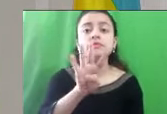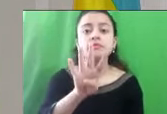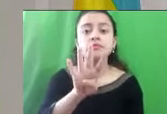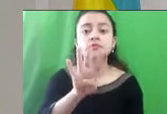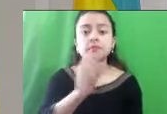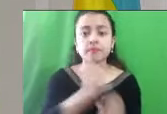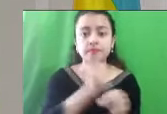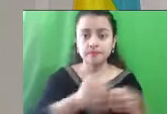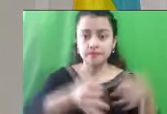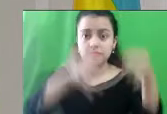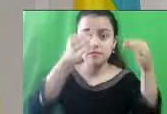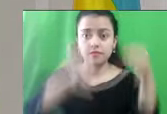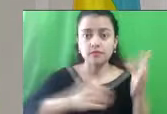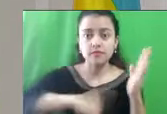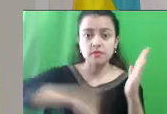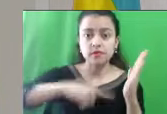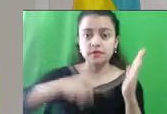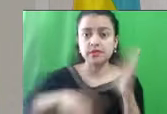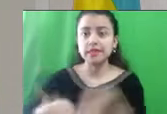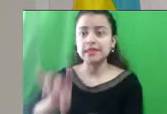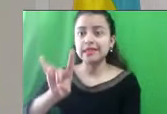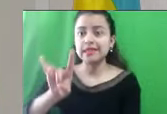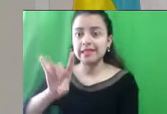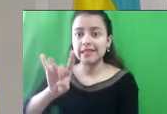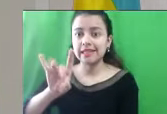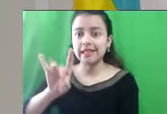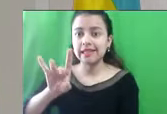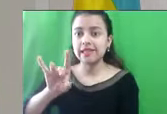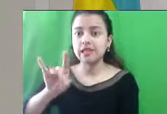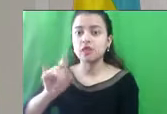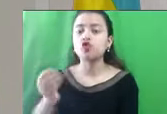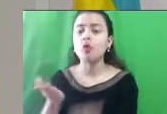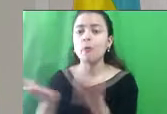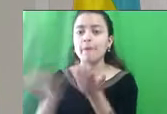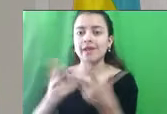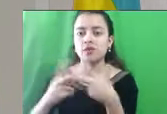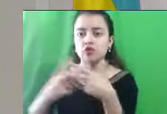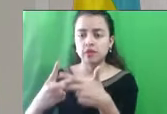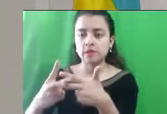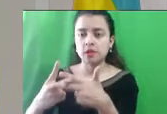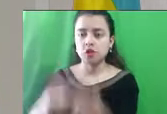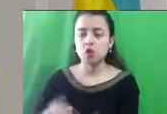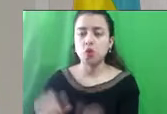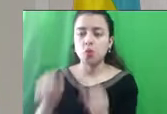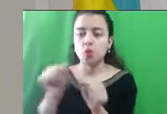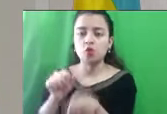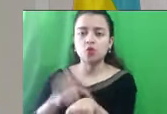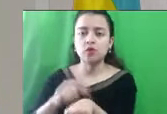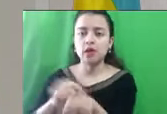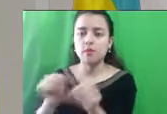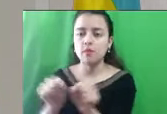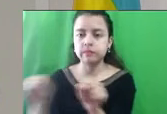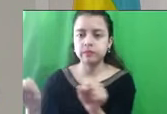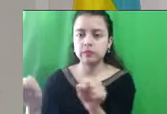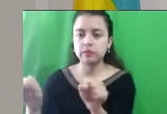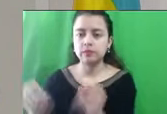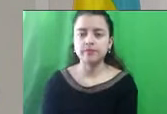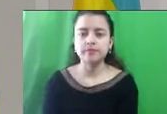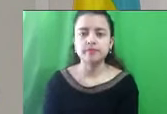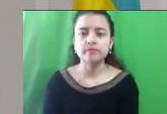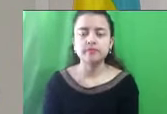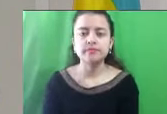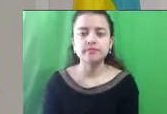y 11 son funcionarios de libre nombramiento y remoción. Desde la Secretaría General, en coordinación con la Dirección